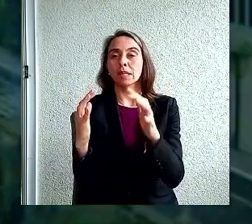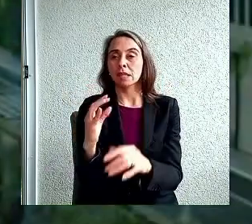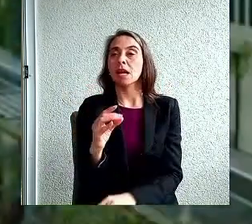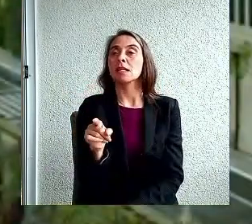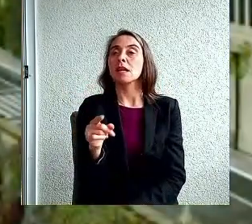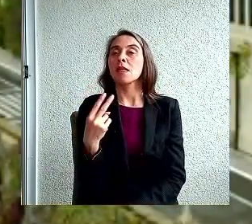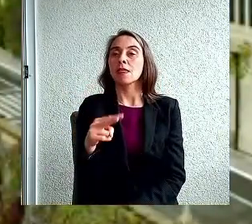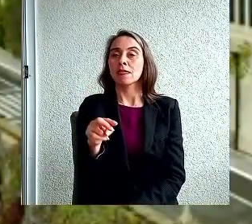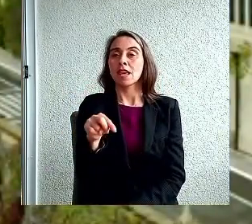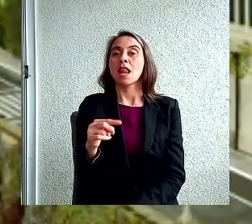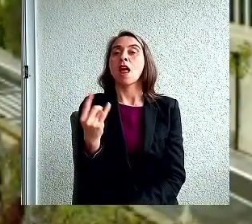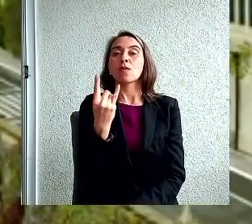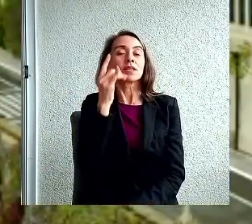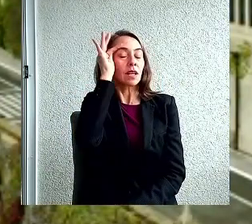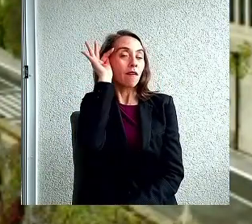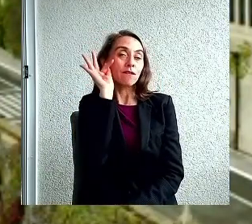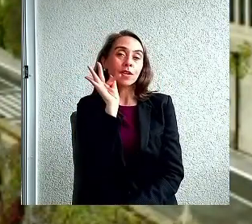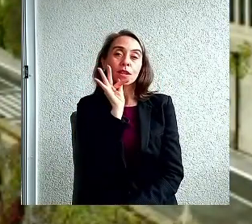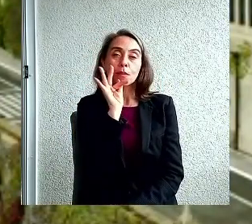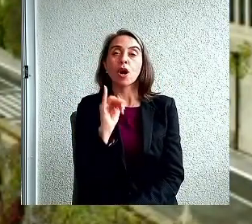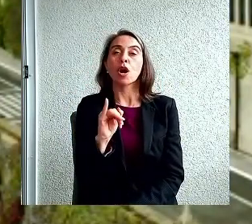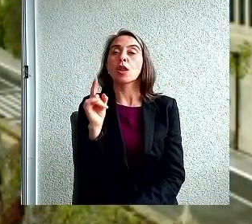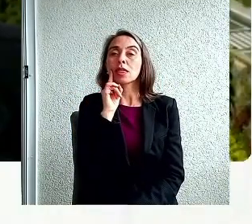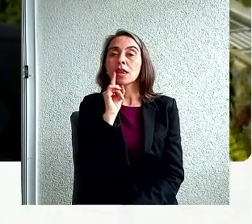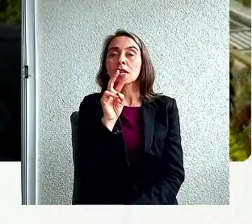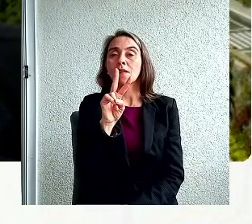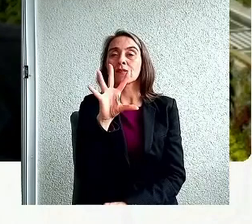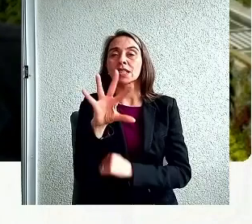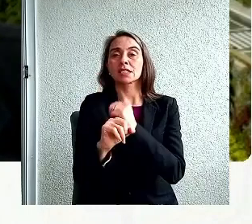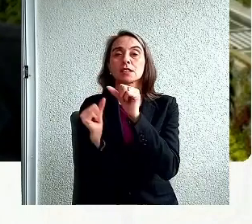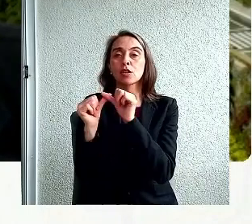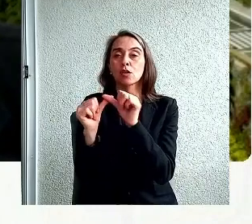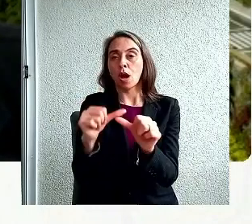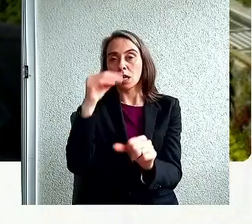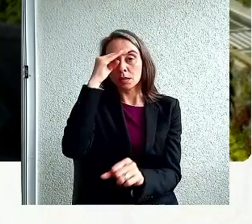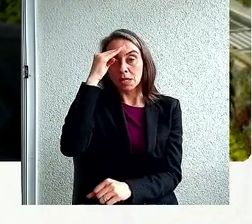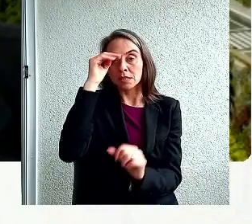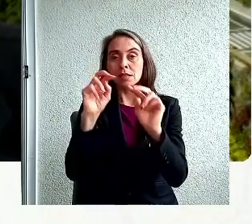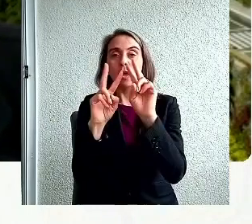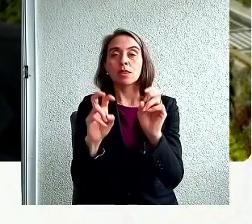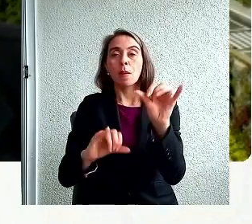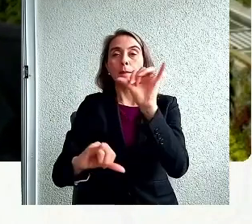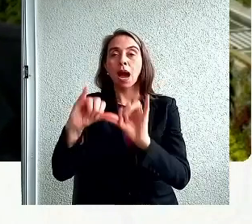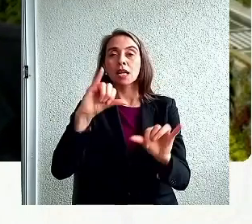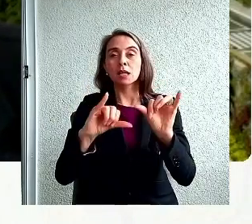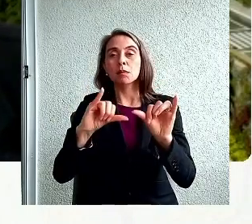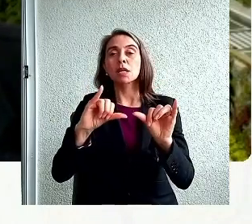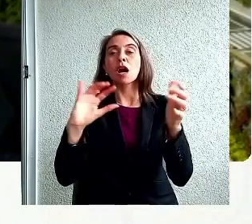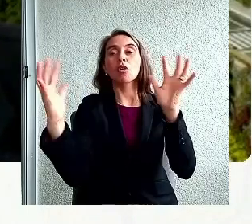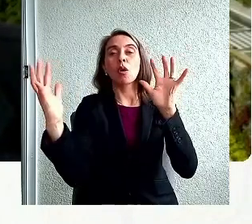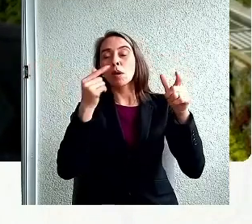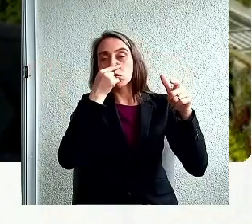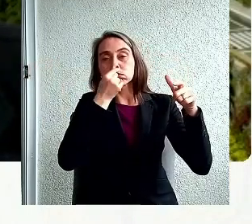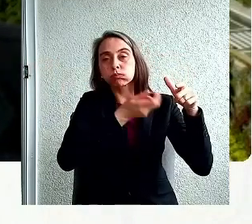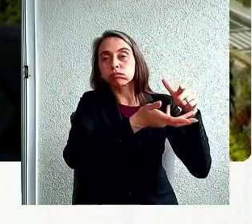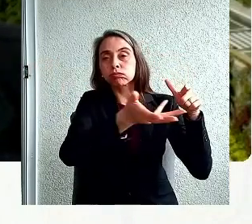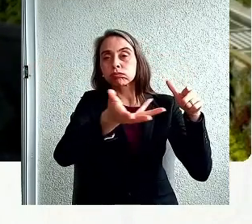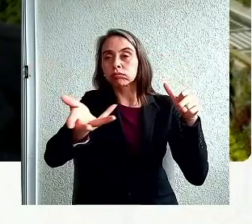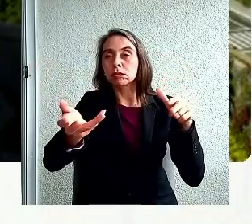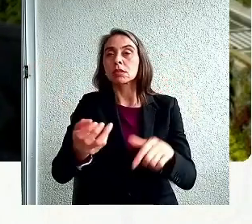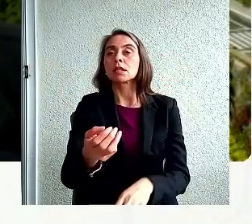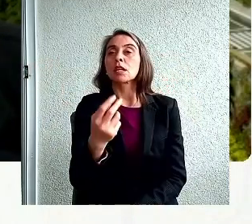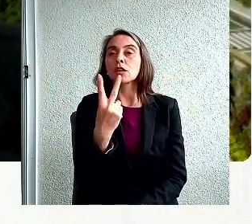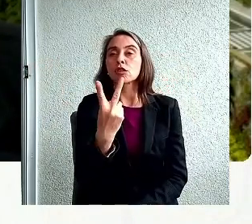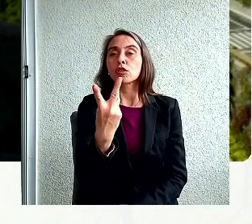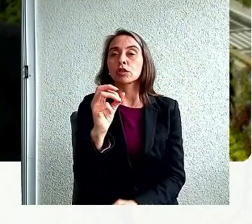contaminación ambiental, lo que se ha traducido en más de 230 trabajos presentados en revistas y congresos nacionales e internacionales. Él nos va a presentar